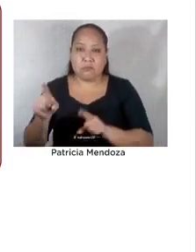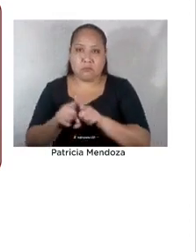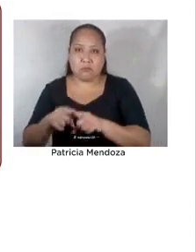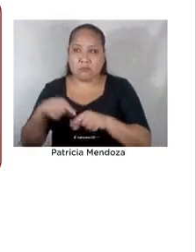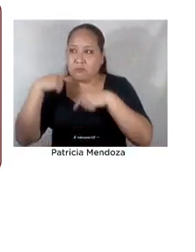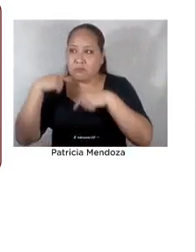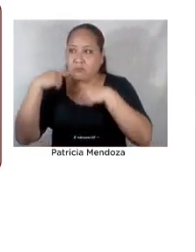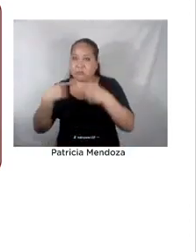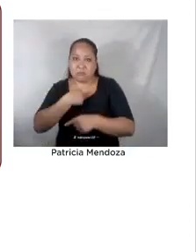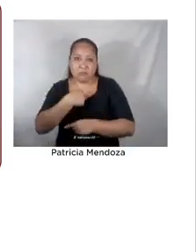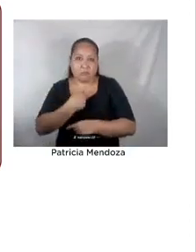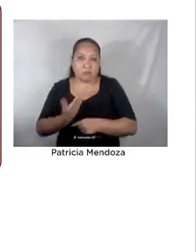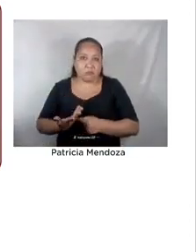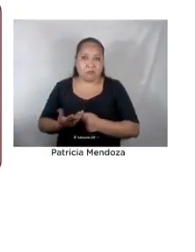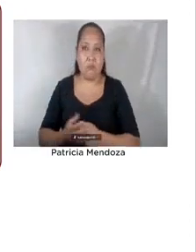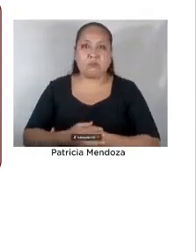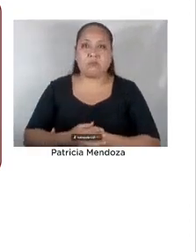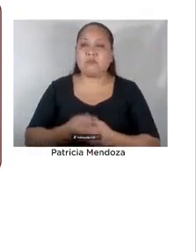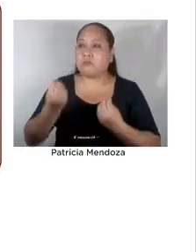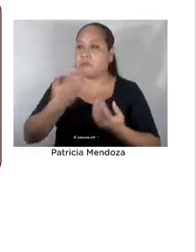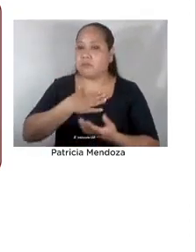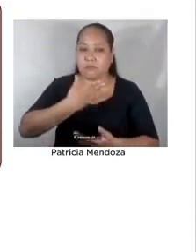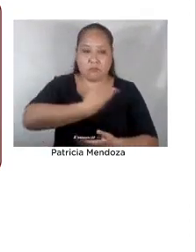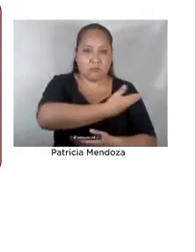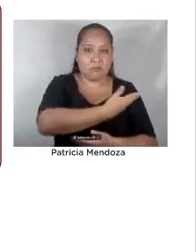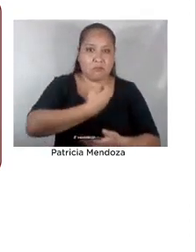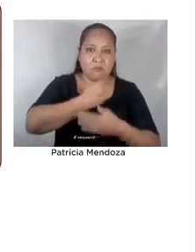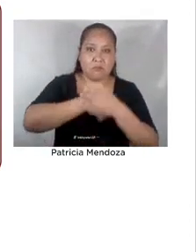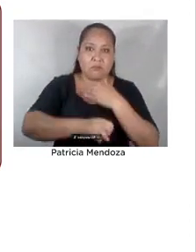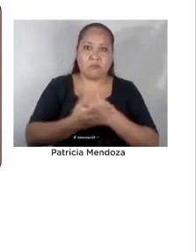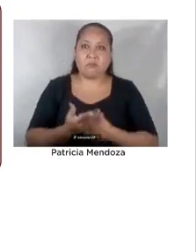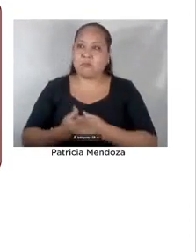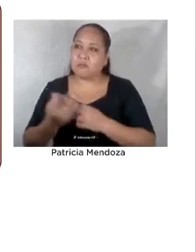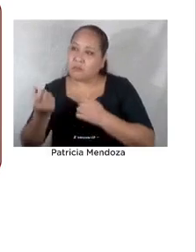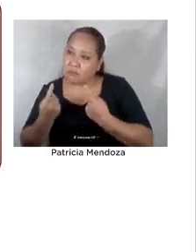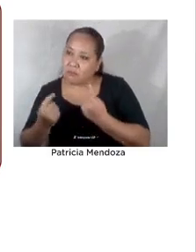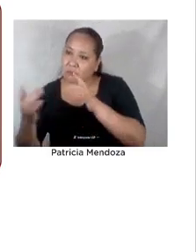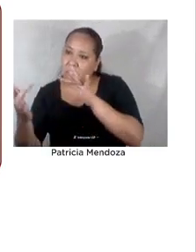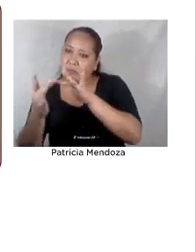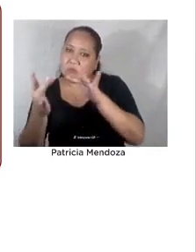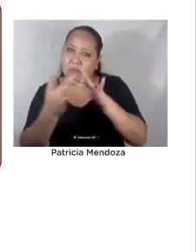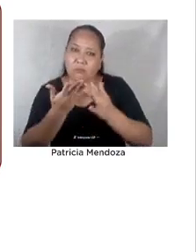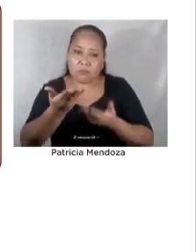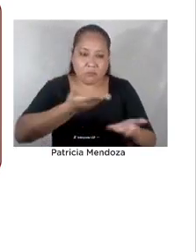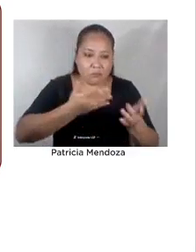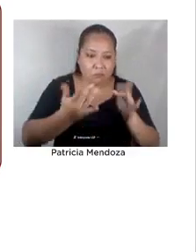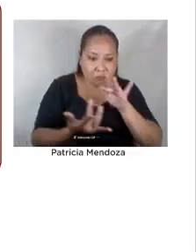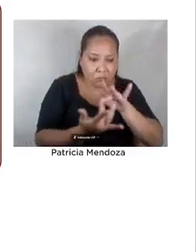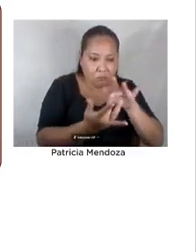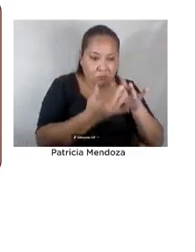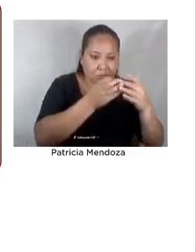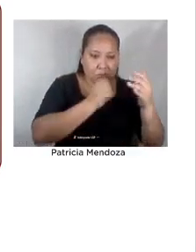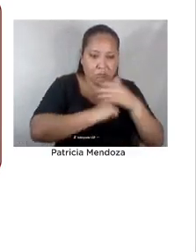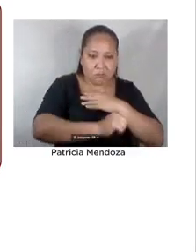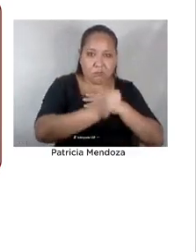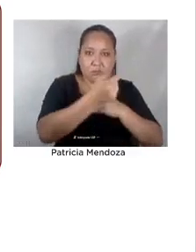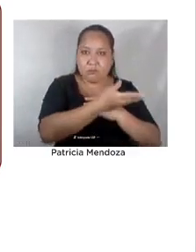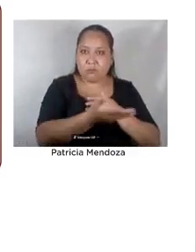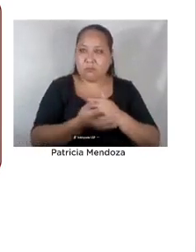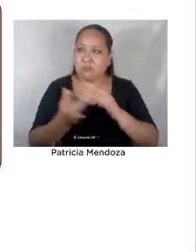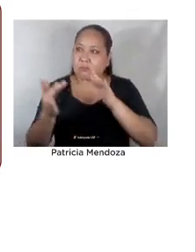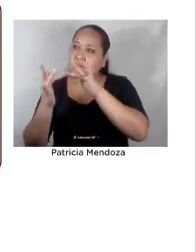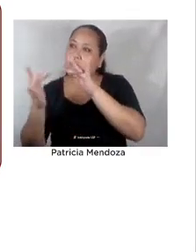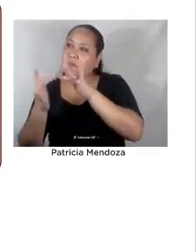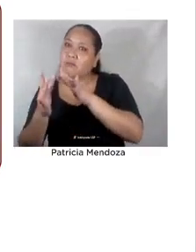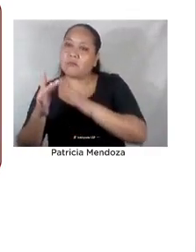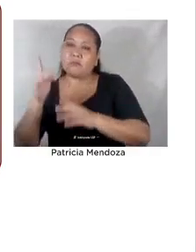sobre mí, ¿no? Sobre nuestros hijos, mantener el contacto y el vínculo con nuestros hijos, con sus abuelos, con sus tíos, con sus tías, es